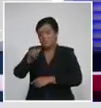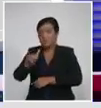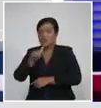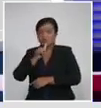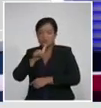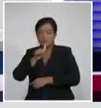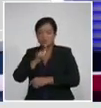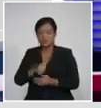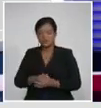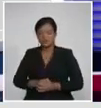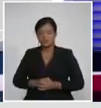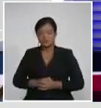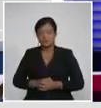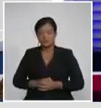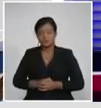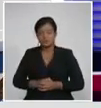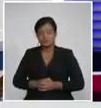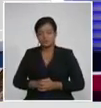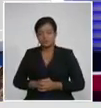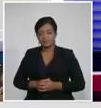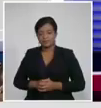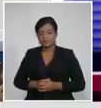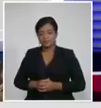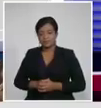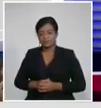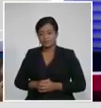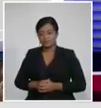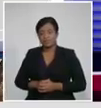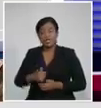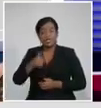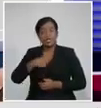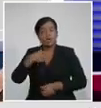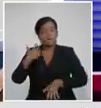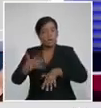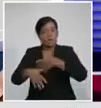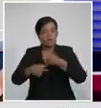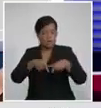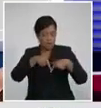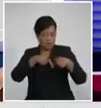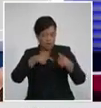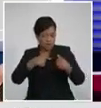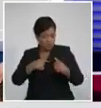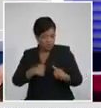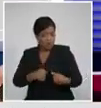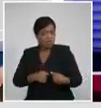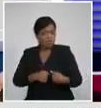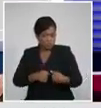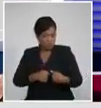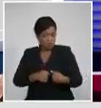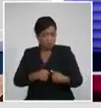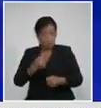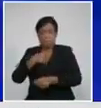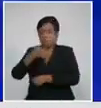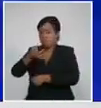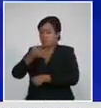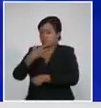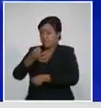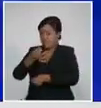Hola, doctor, los saludamos. Soy un cardiópata que tiene un tratamiento estable con warfarina. ¿Me podré